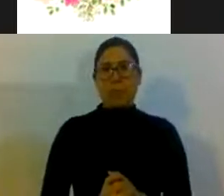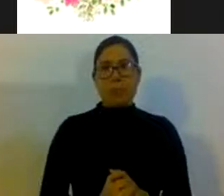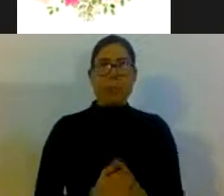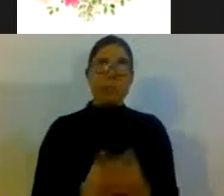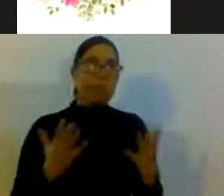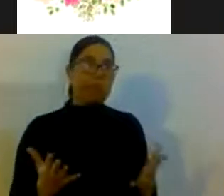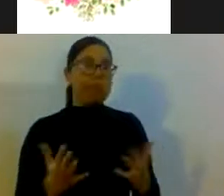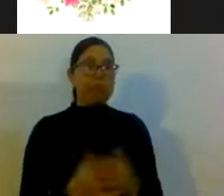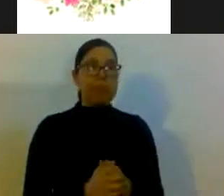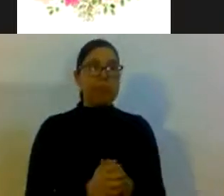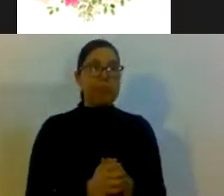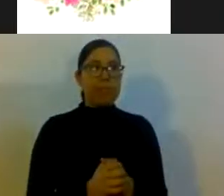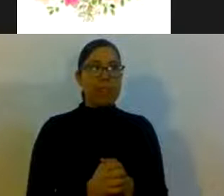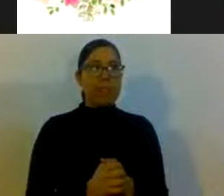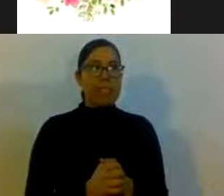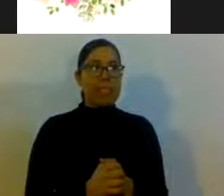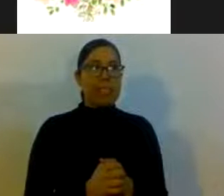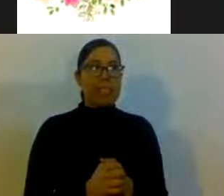ver qué es lo que pasaría con el tío.